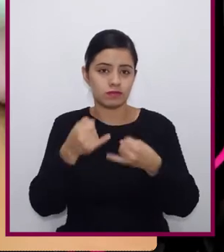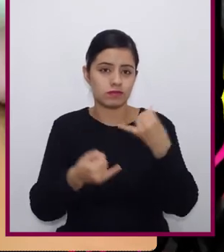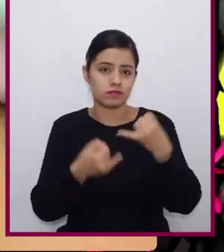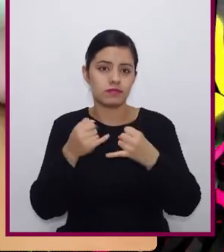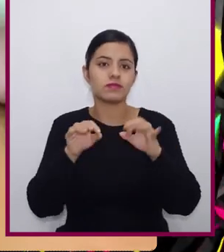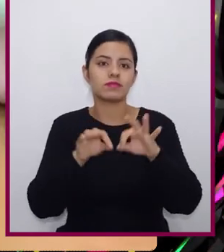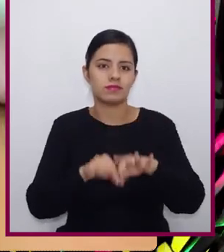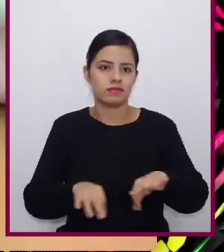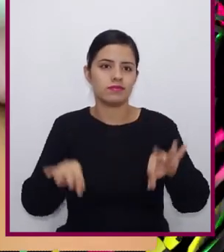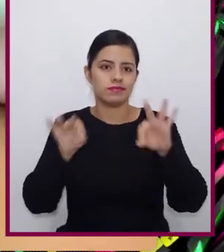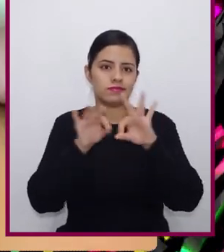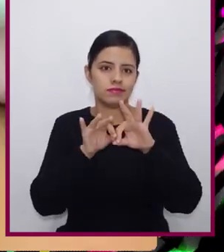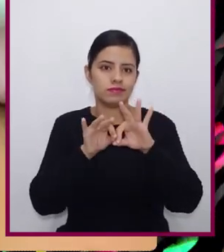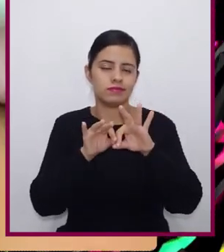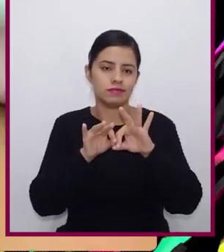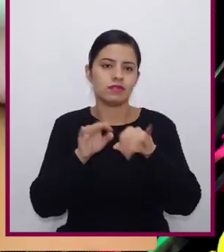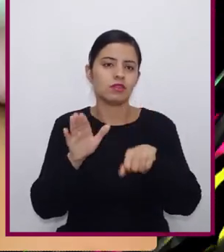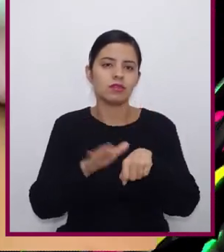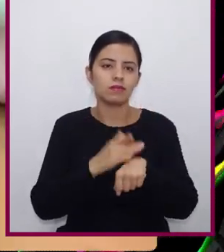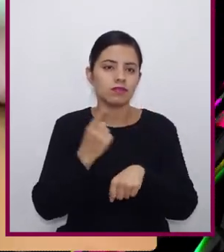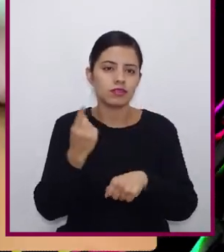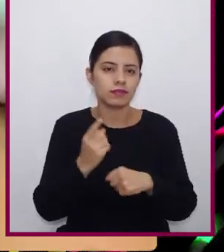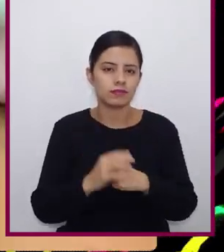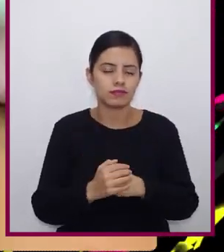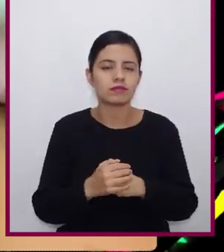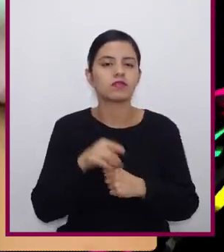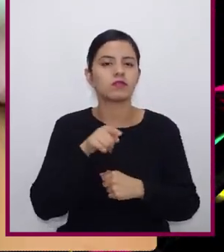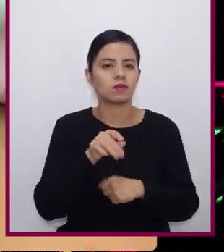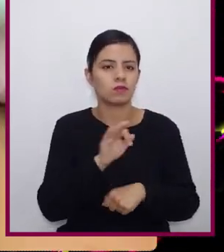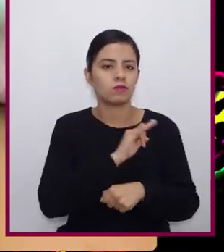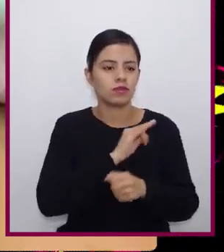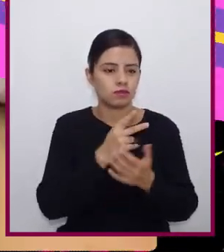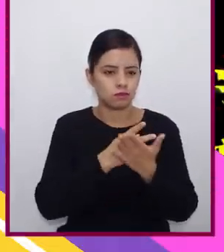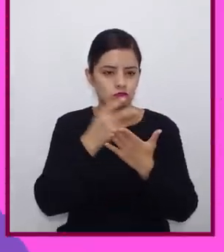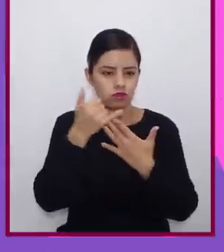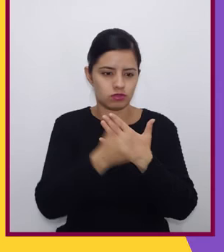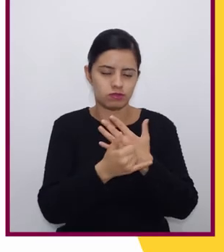importante porque de esta forma podrás realizar un proyecto de calidad.